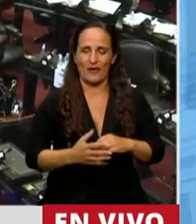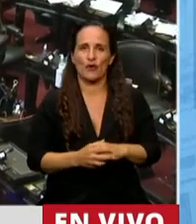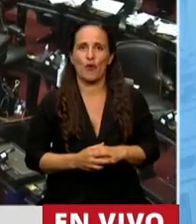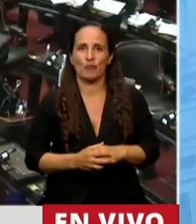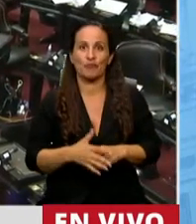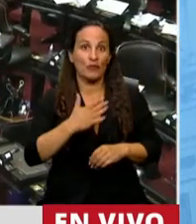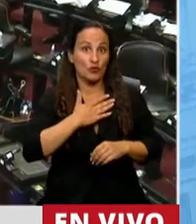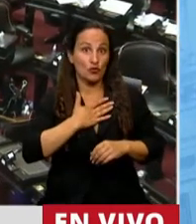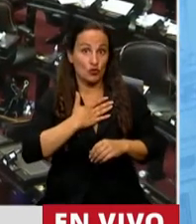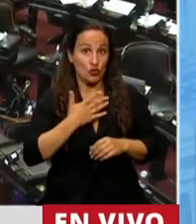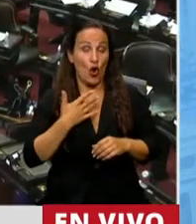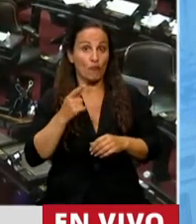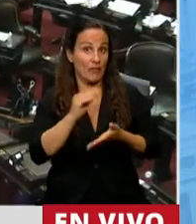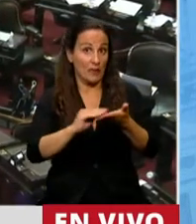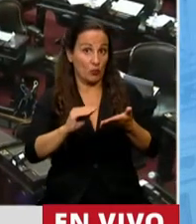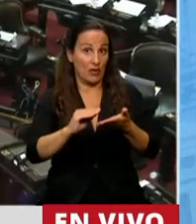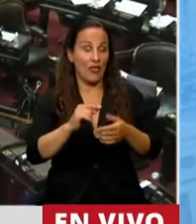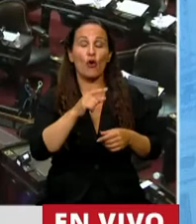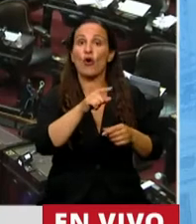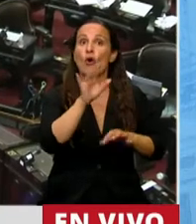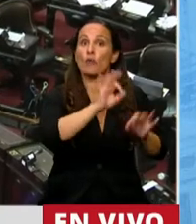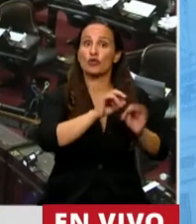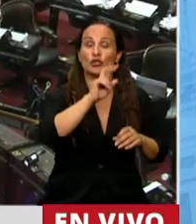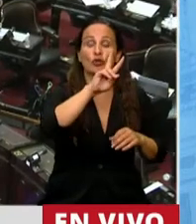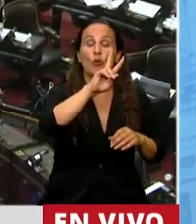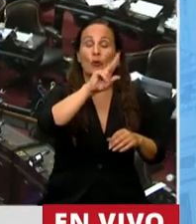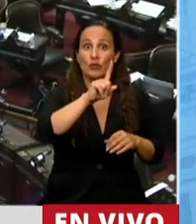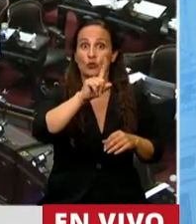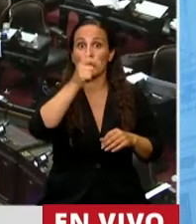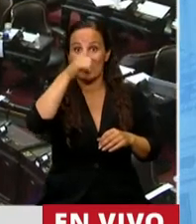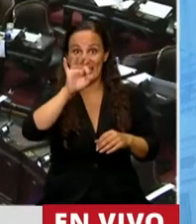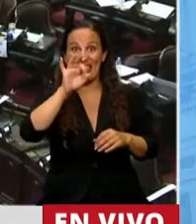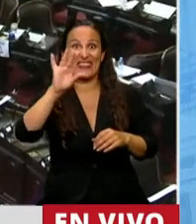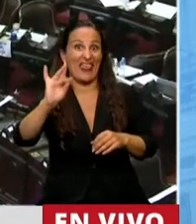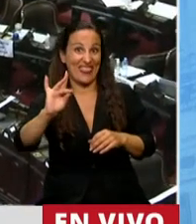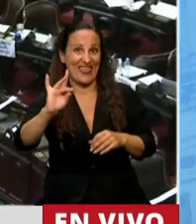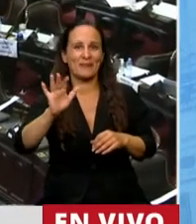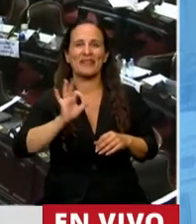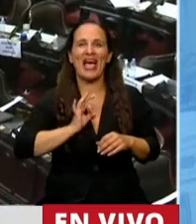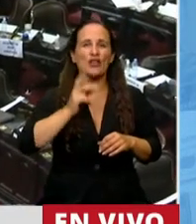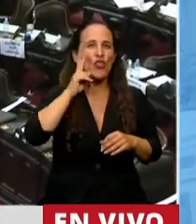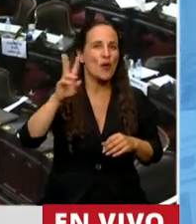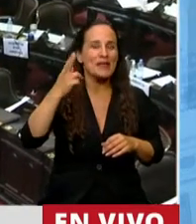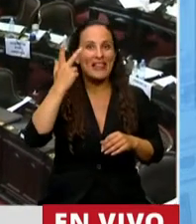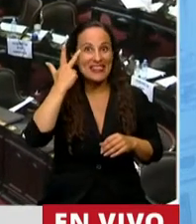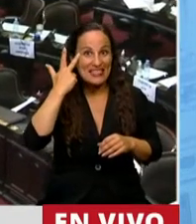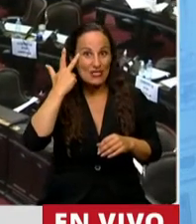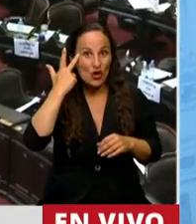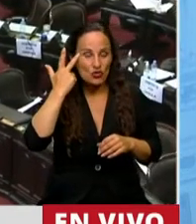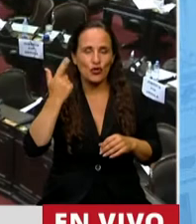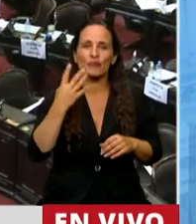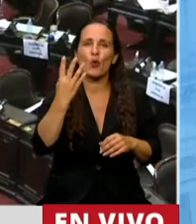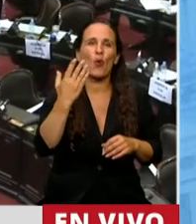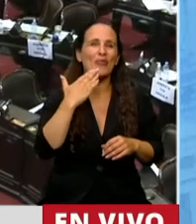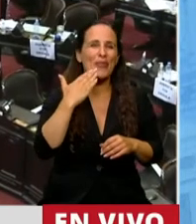autor de un proyecto o sea una presidenta el 21 60 de del 2018 presentado el 4 de